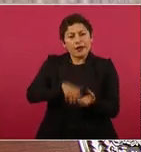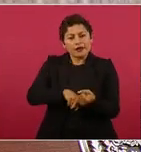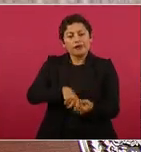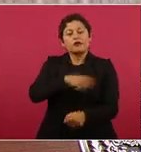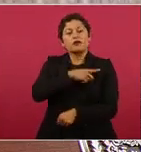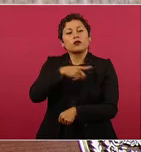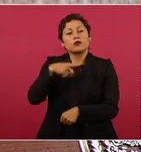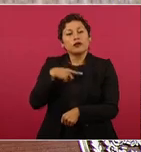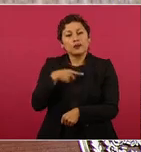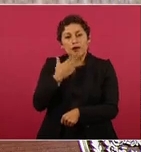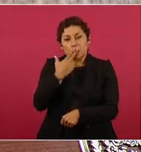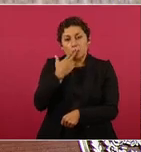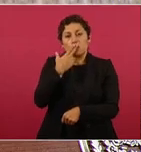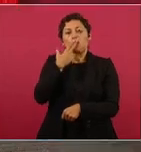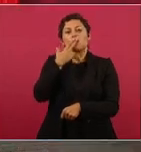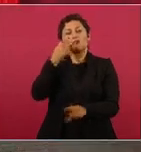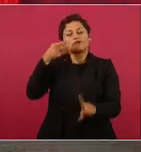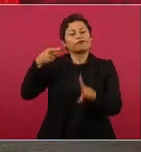democracia.